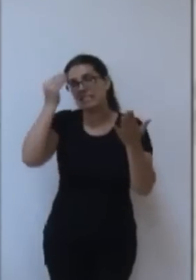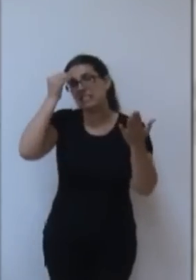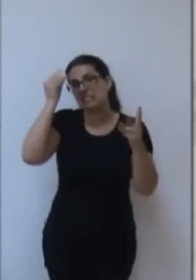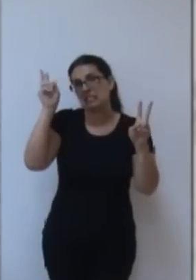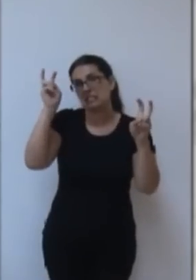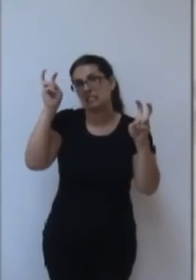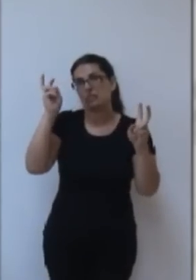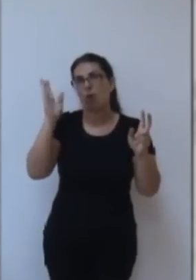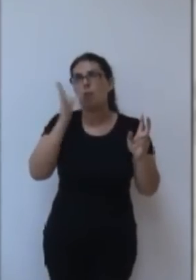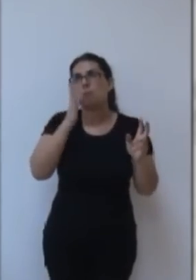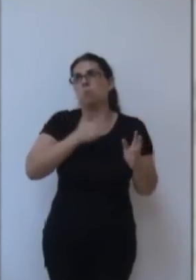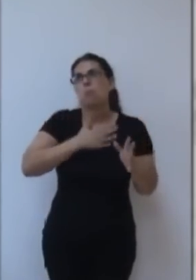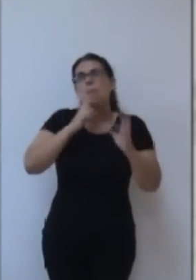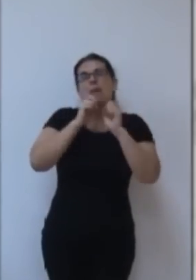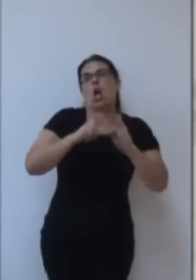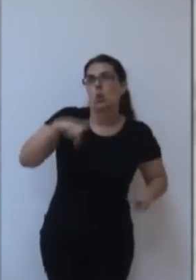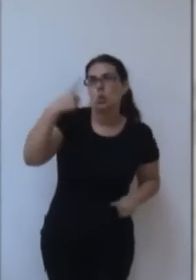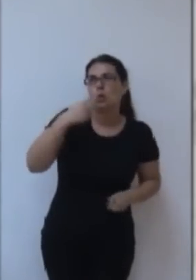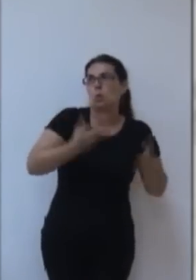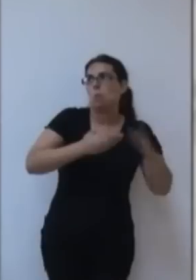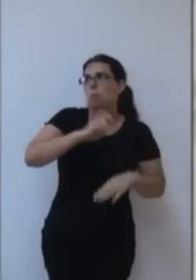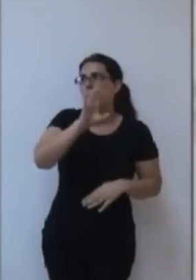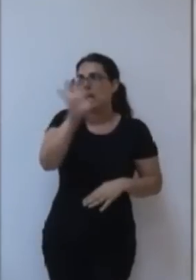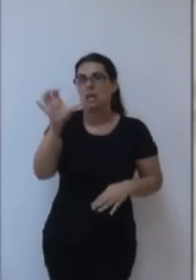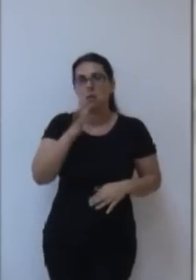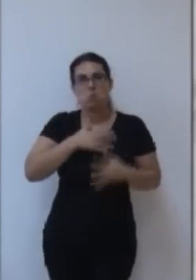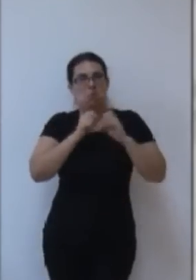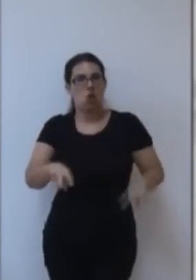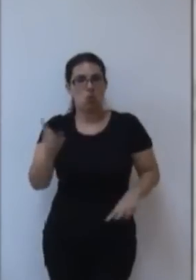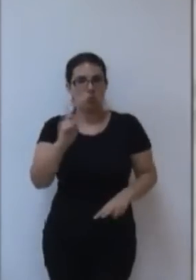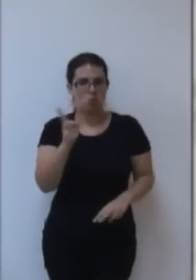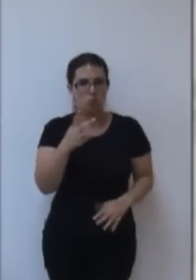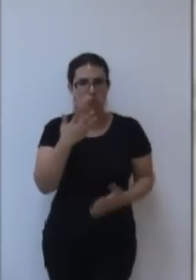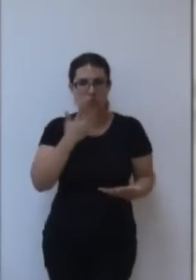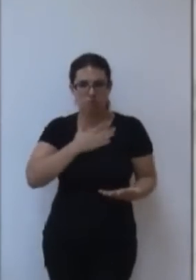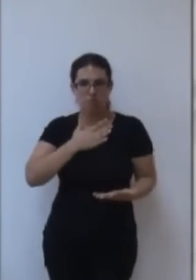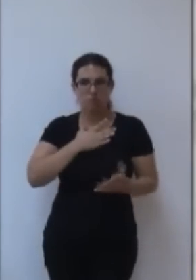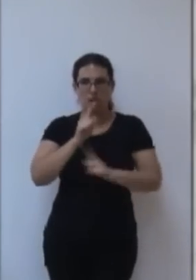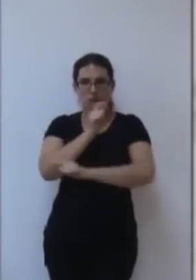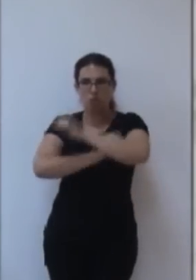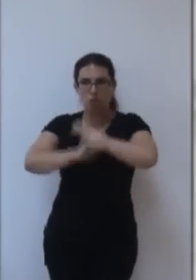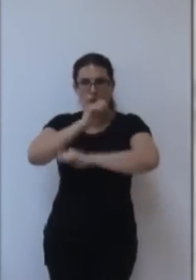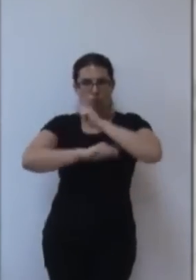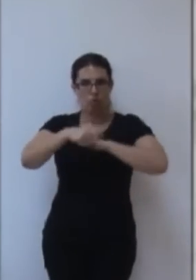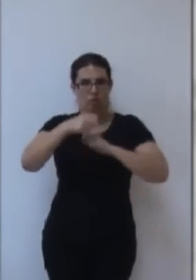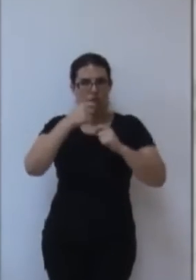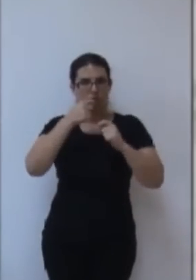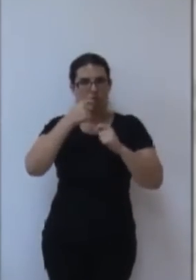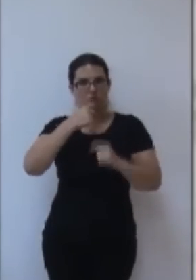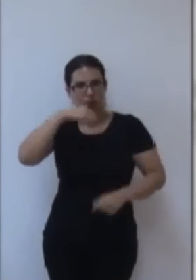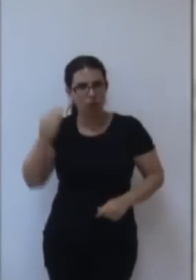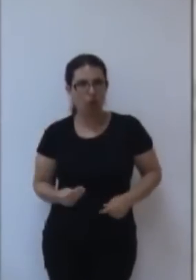no somos el país que peor cultura tiene, asociativamente probablemente somos los países que más asociaciones tenemos y